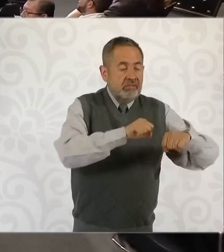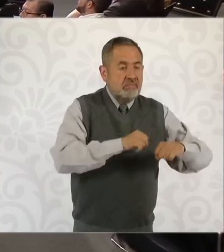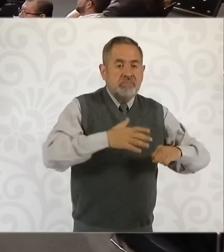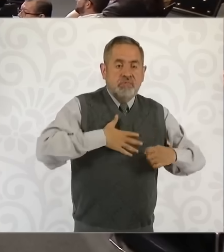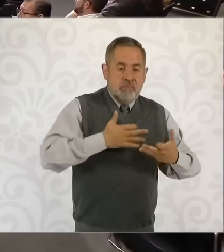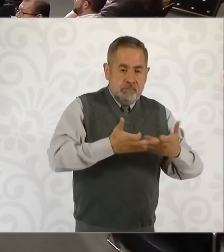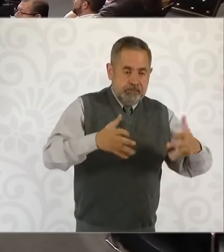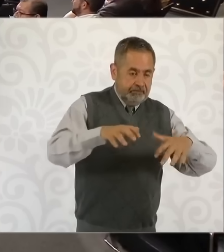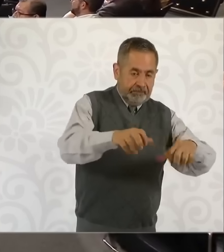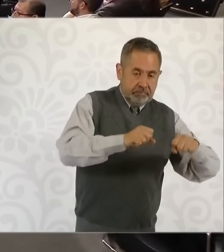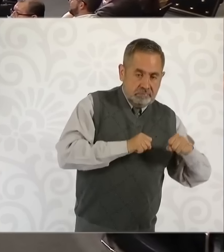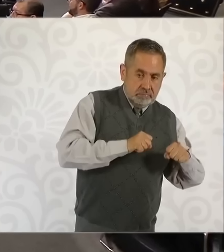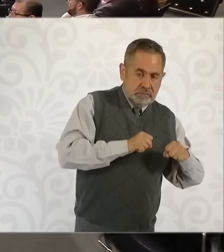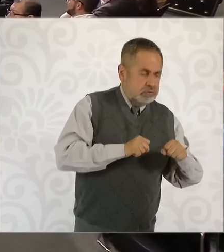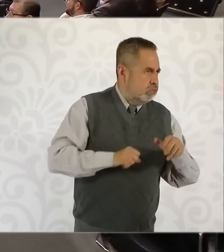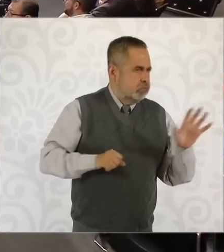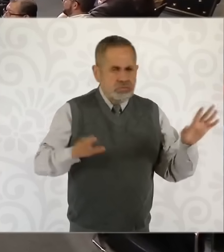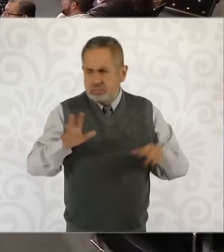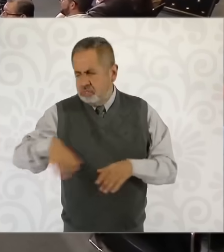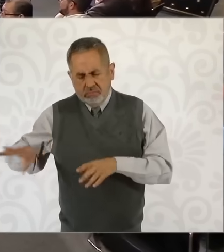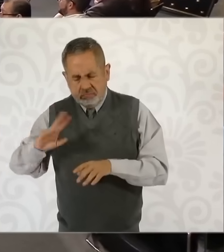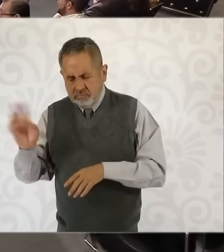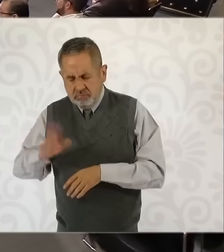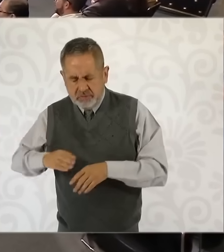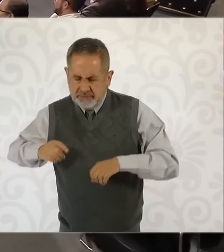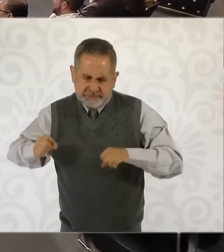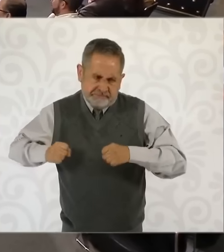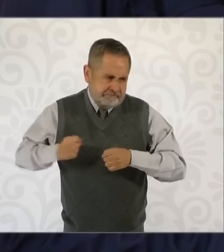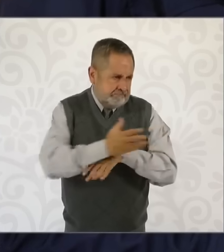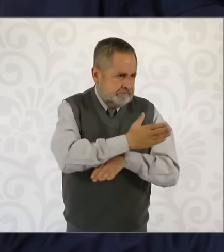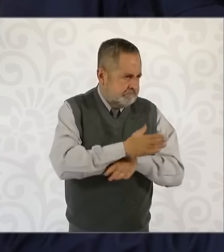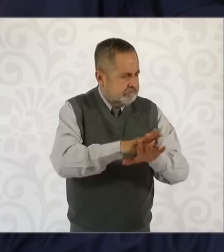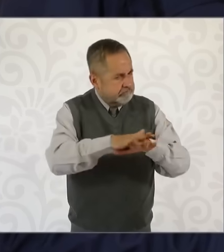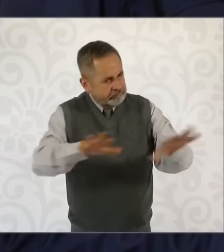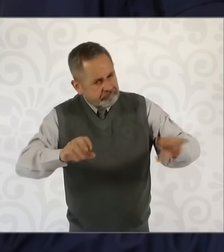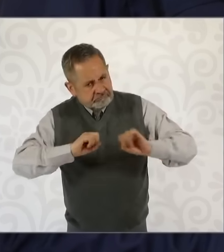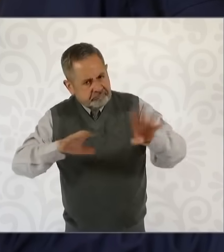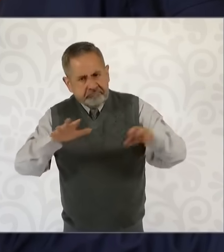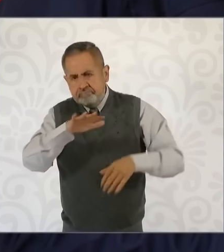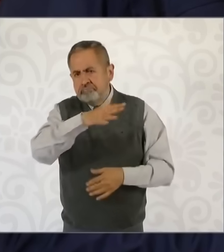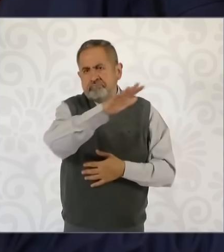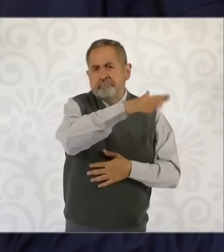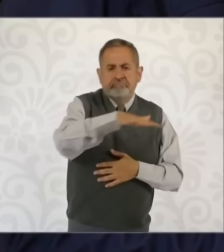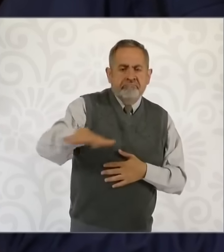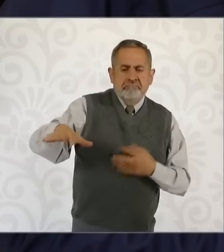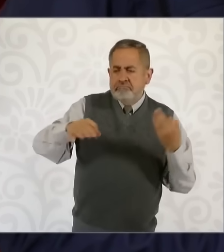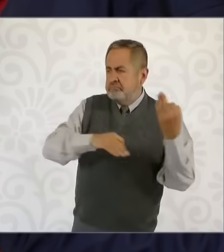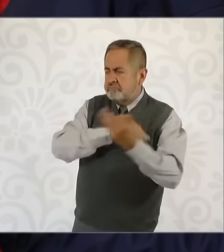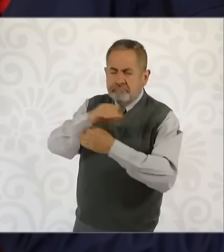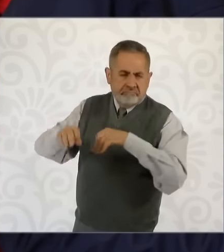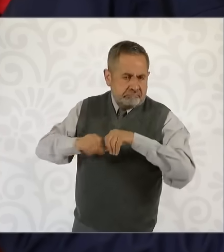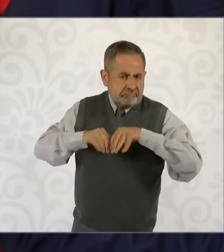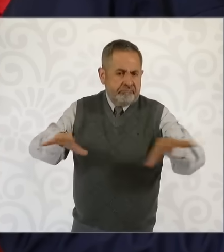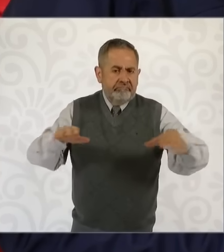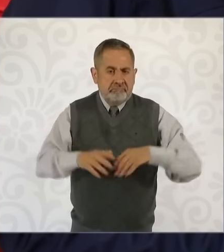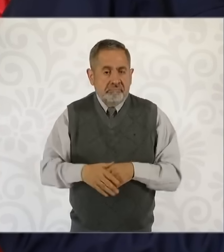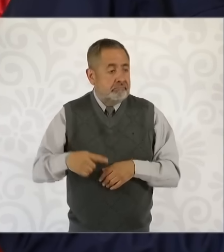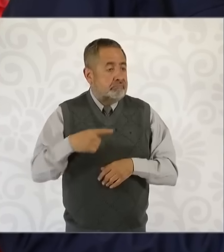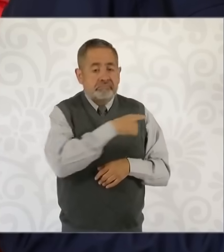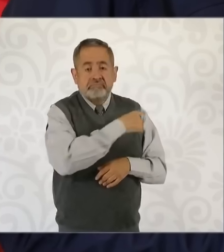estos desarrolladores que todavía no entienden que tienen que cumplir con la ley, Presidenta, y que se